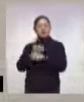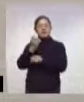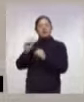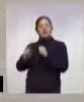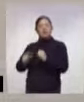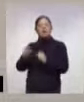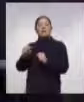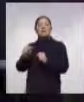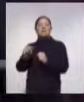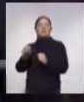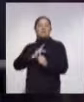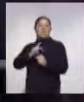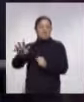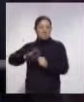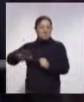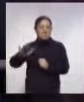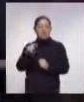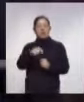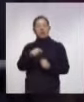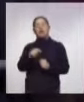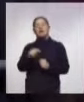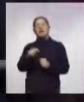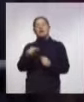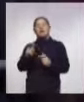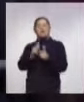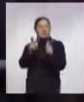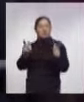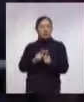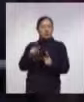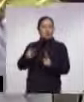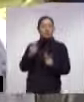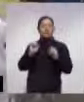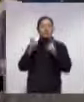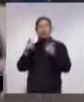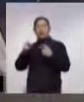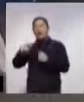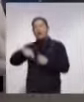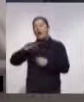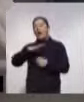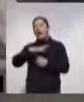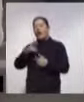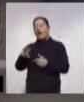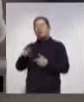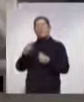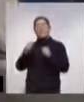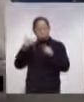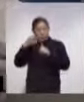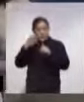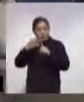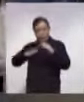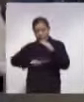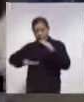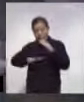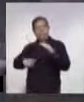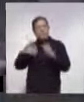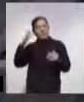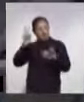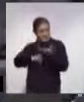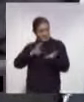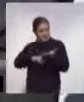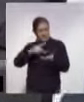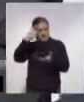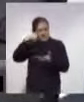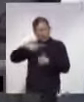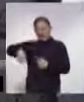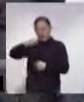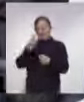de Prevención Social, impulsa programas y acciones basadas en el fortalecimiento de valores, con la finalidad de mantener un estado seguro y